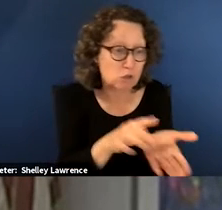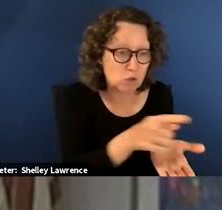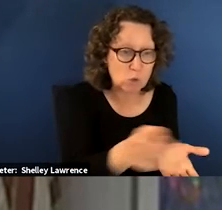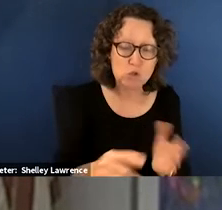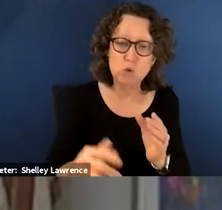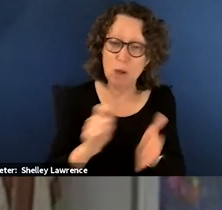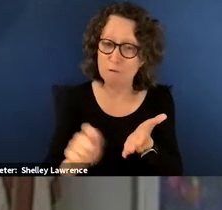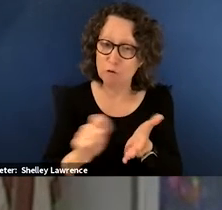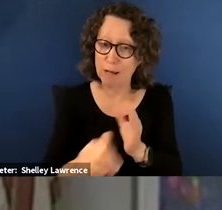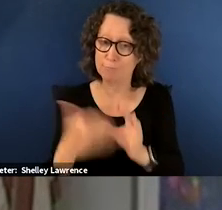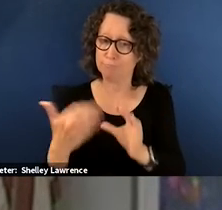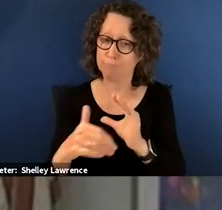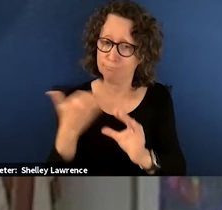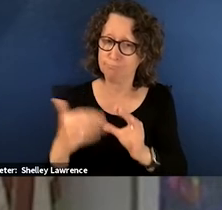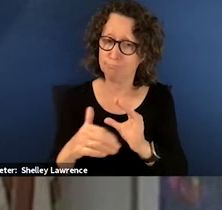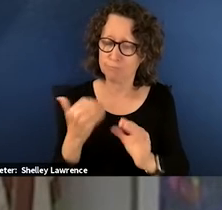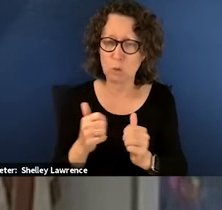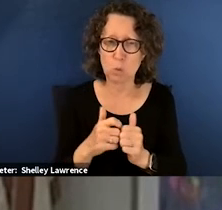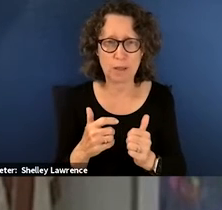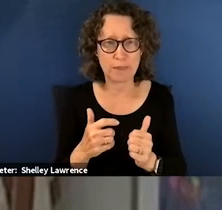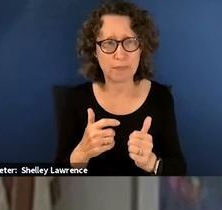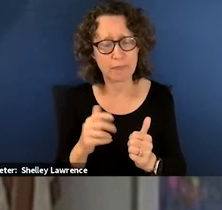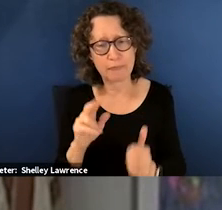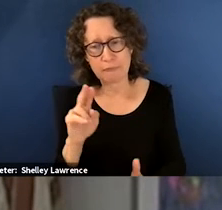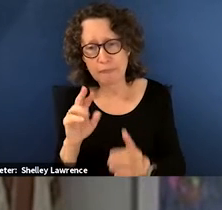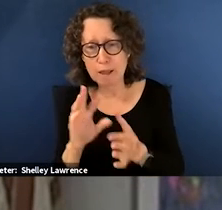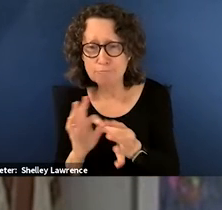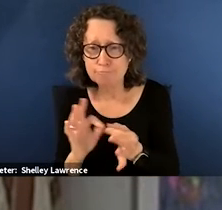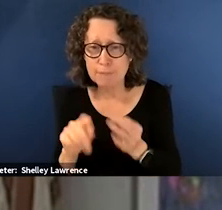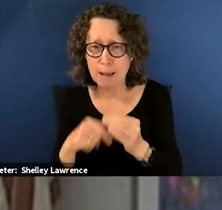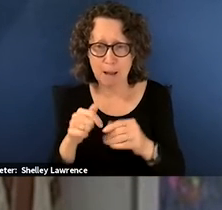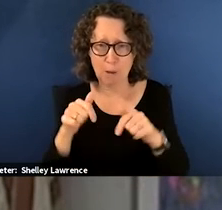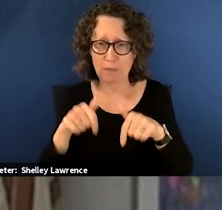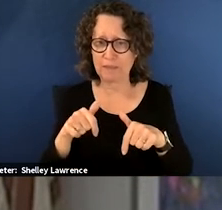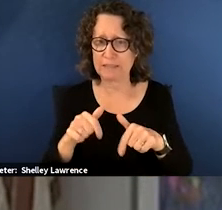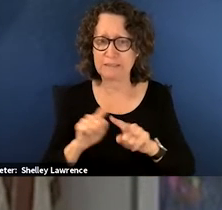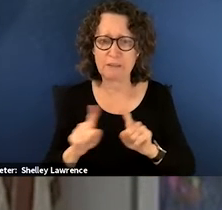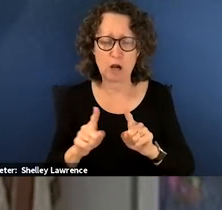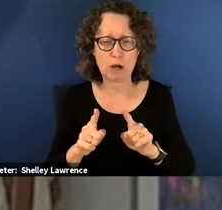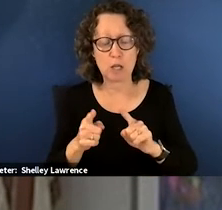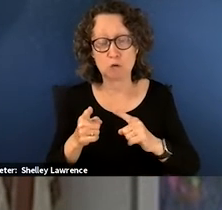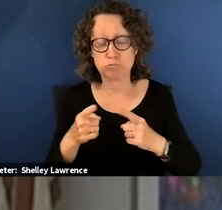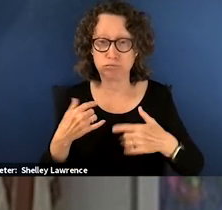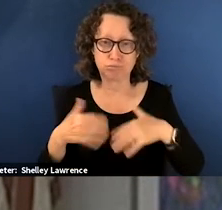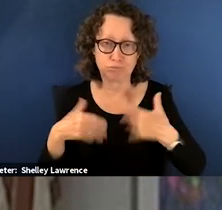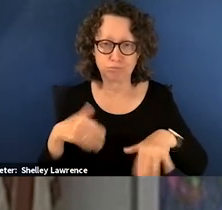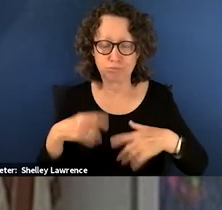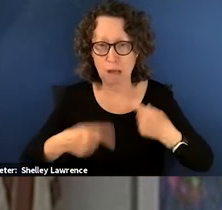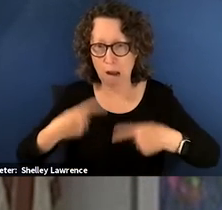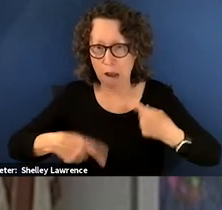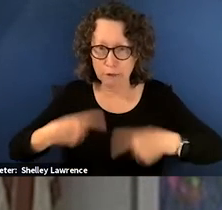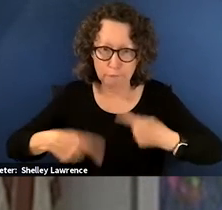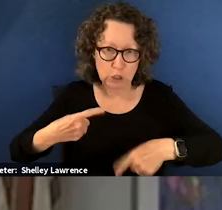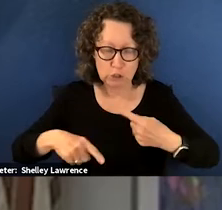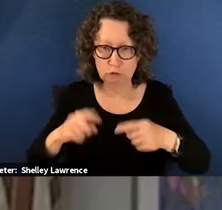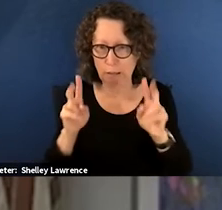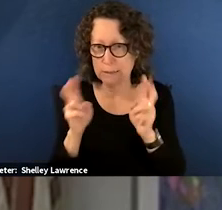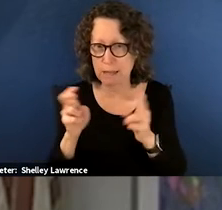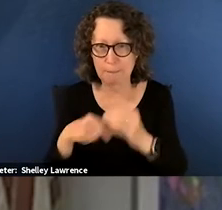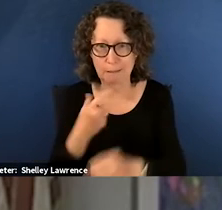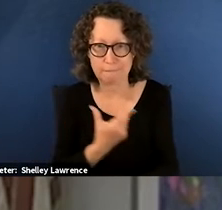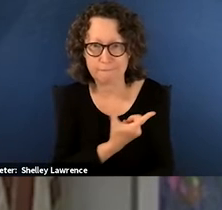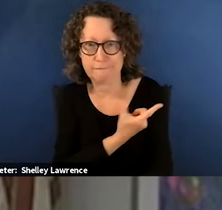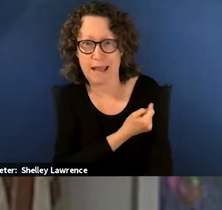incluso, quienes aquí se han escrito con notas muy bien pensadas acerca de este tema,